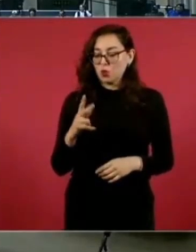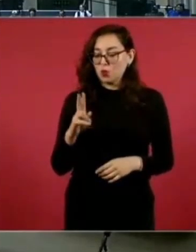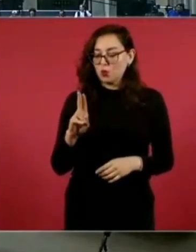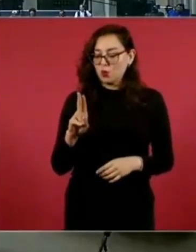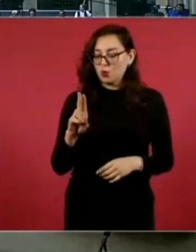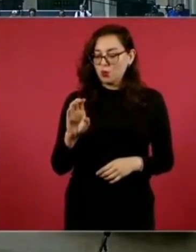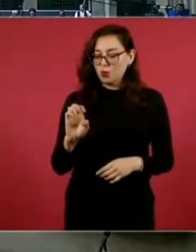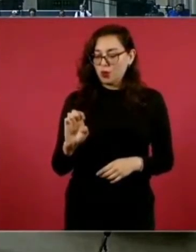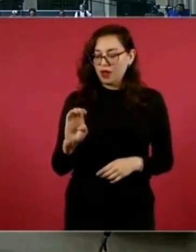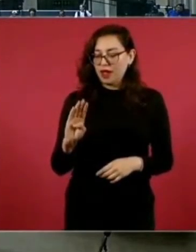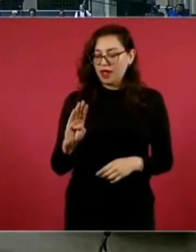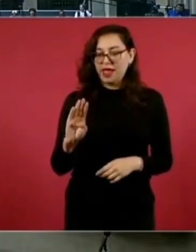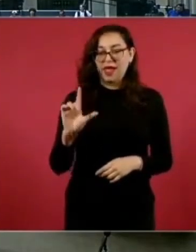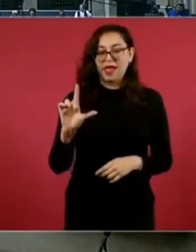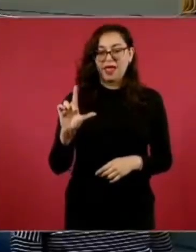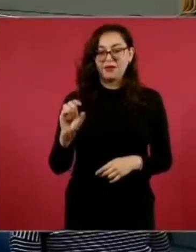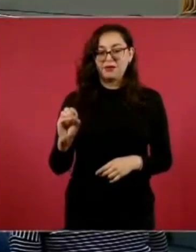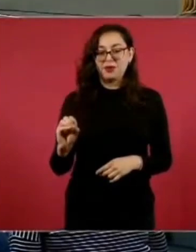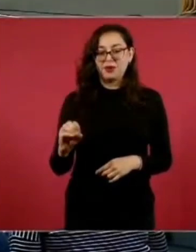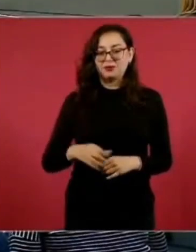pueblo